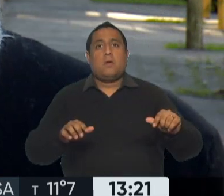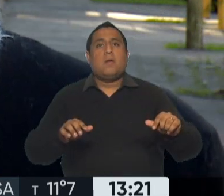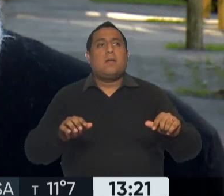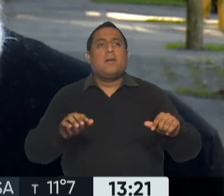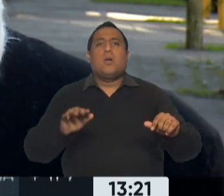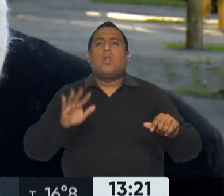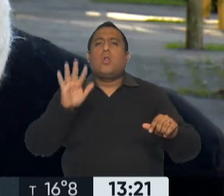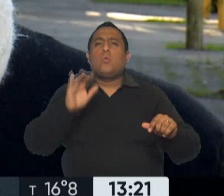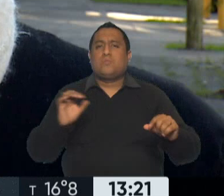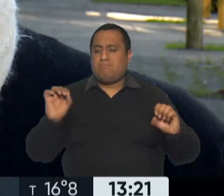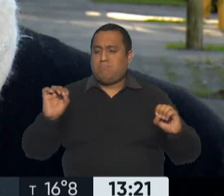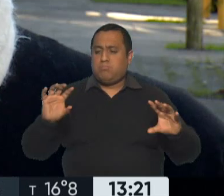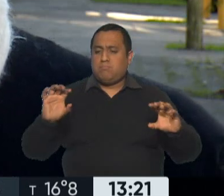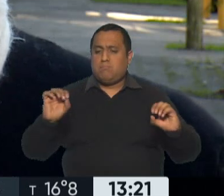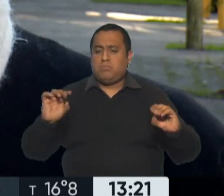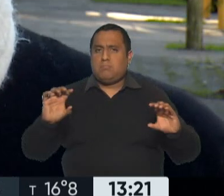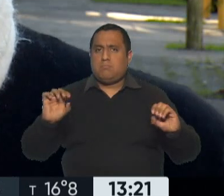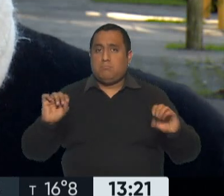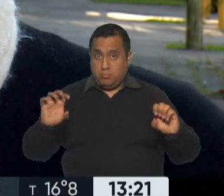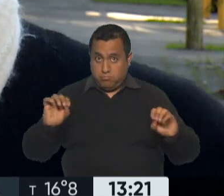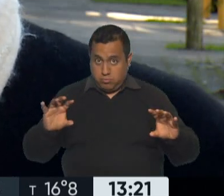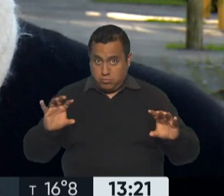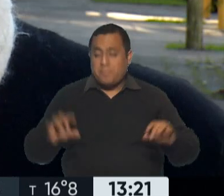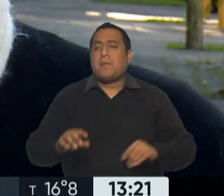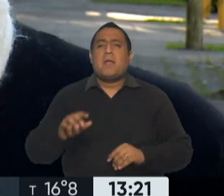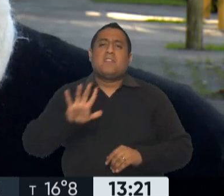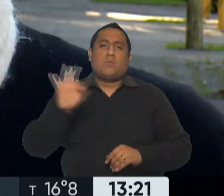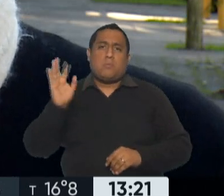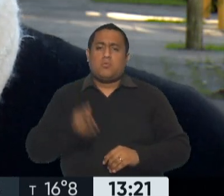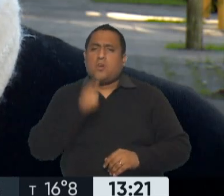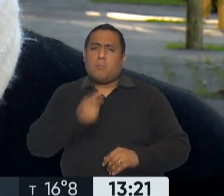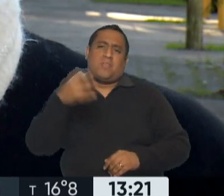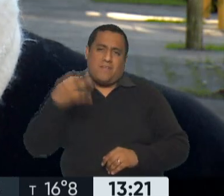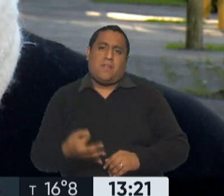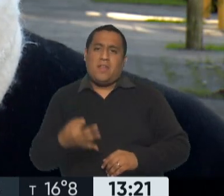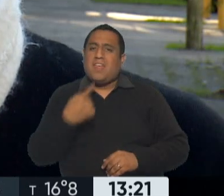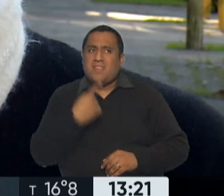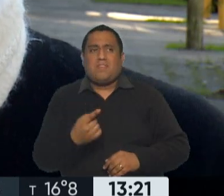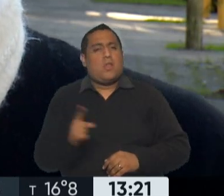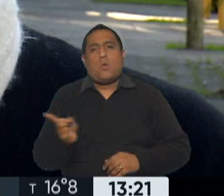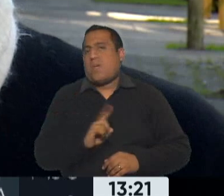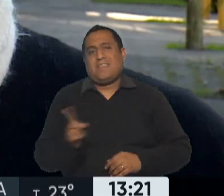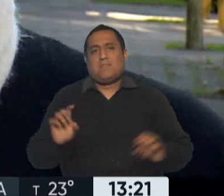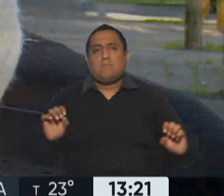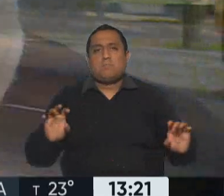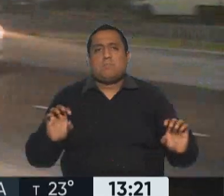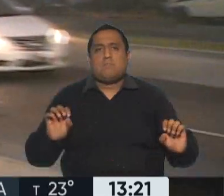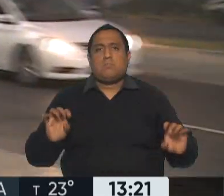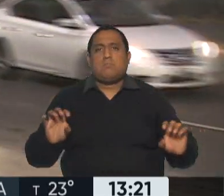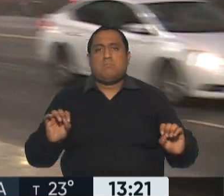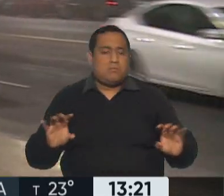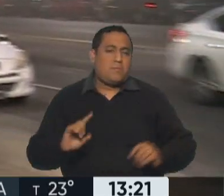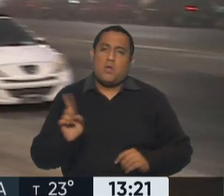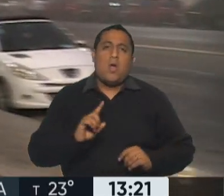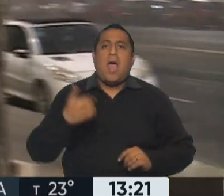para señalizar la situación. Solo la mitad respondió correctamente, que la respuesta es que no se deben colocar las balizas. La legislación